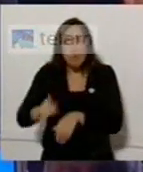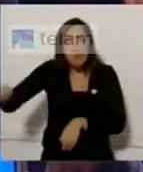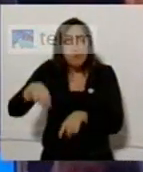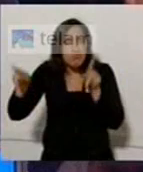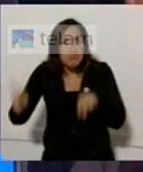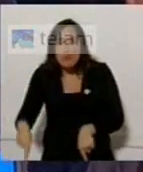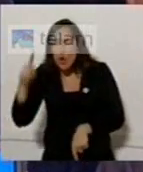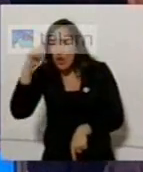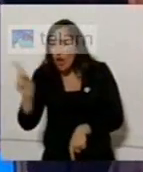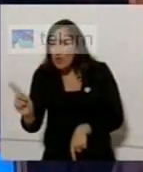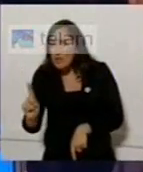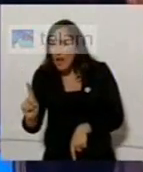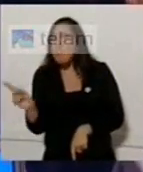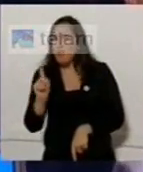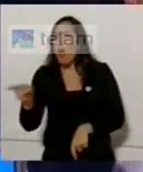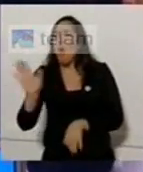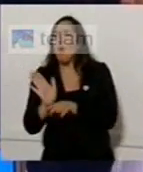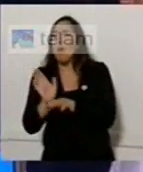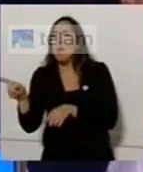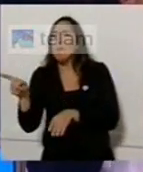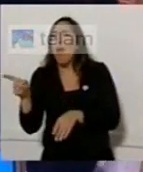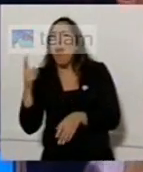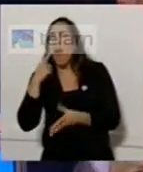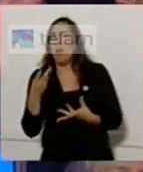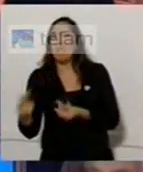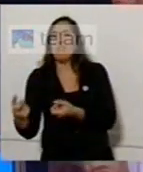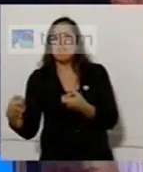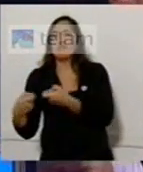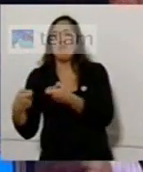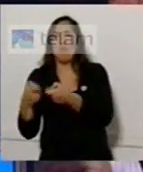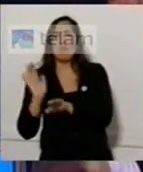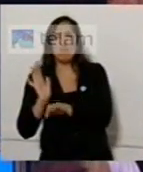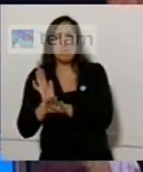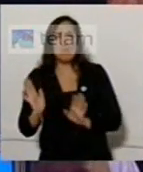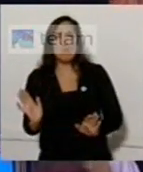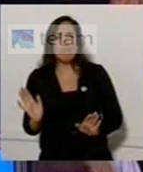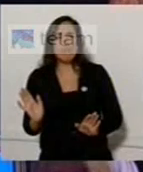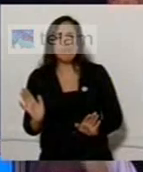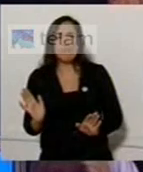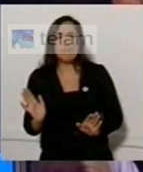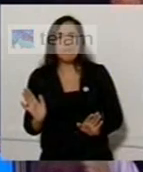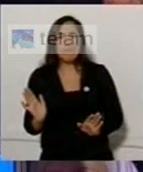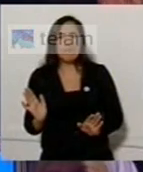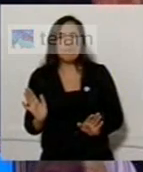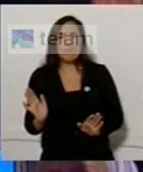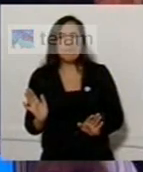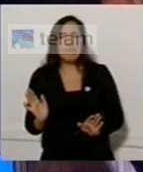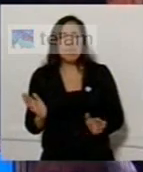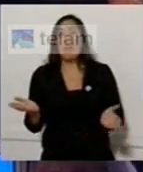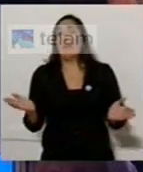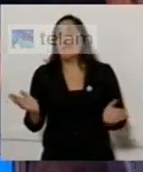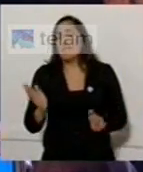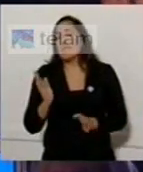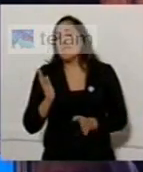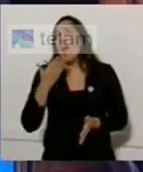sino porque tenían complicidad. Ni qué hablar, por Dios, ni qué